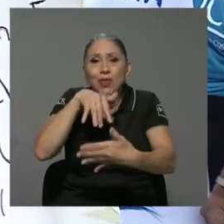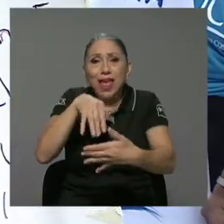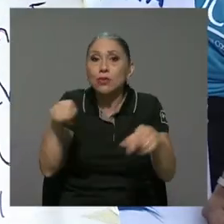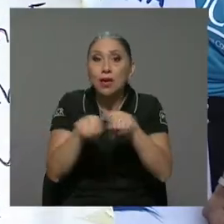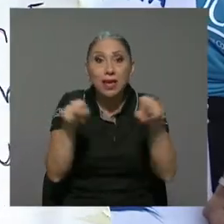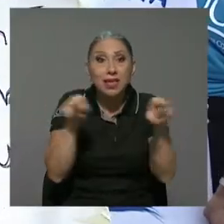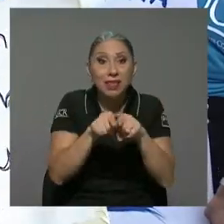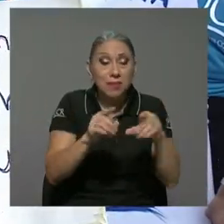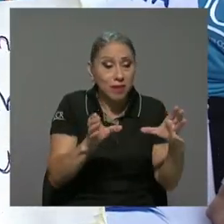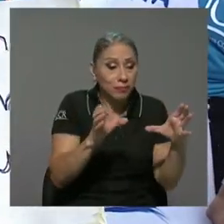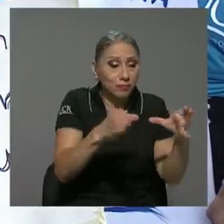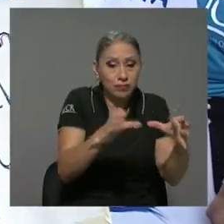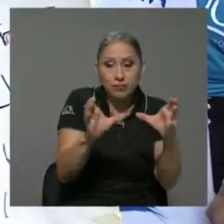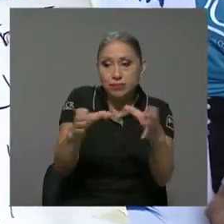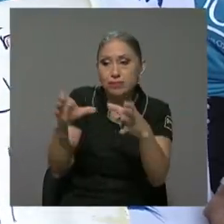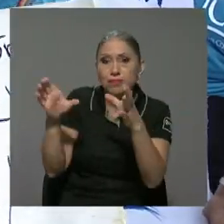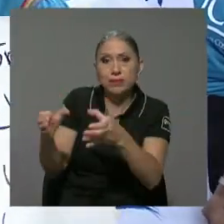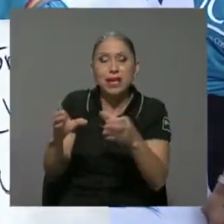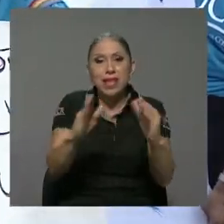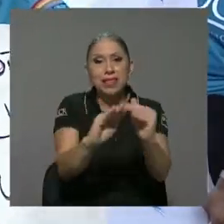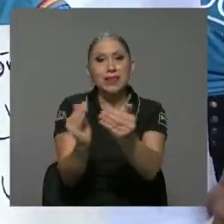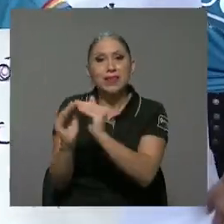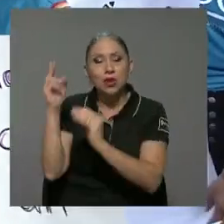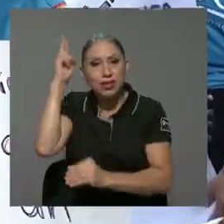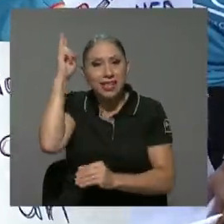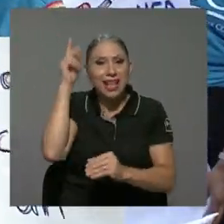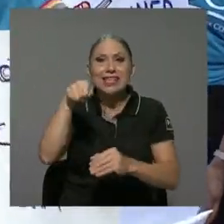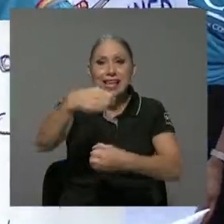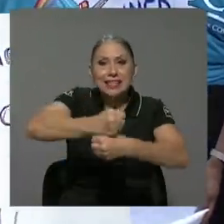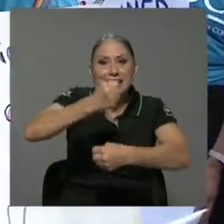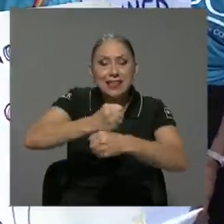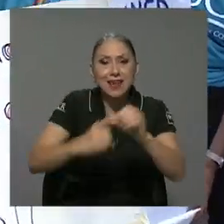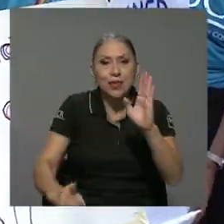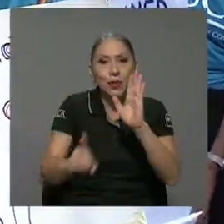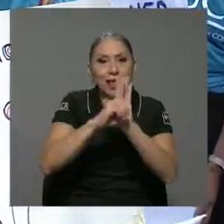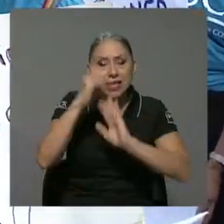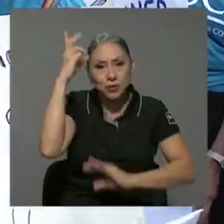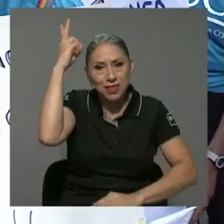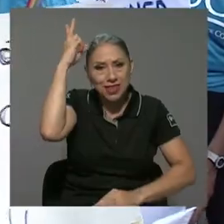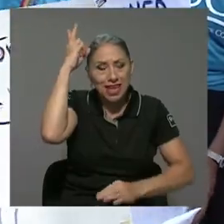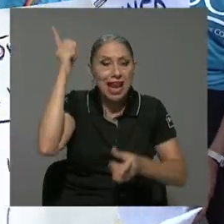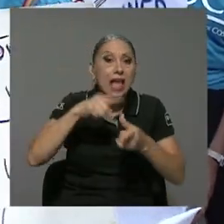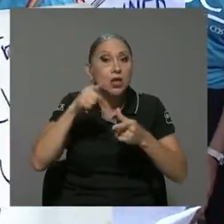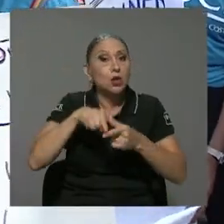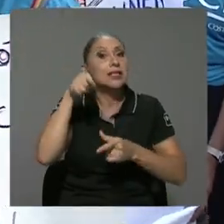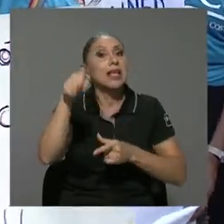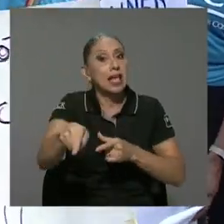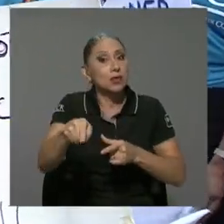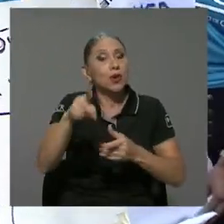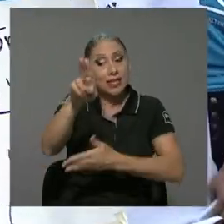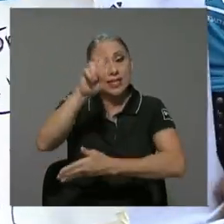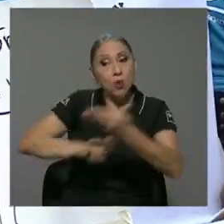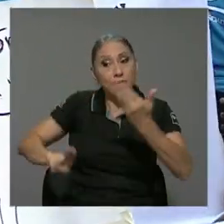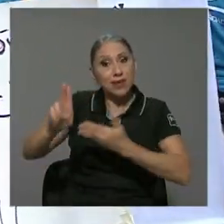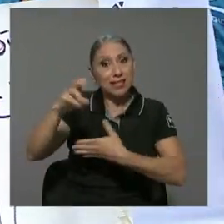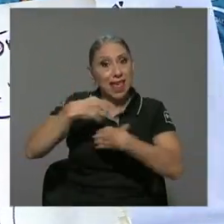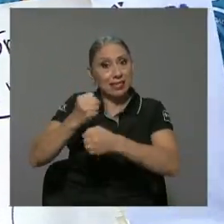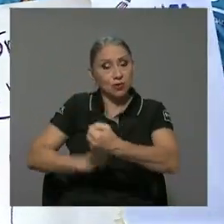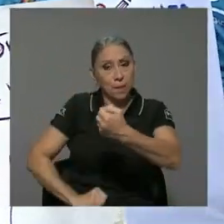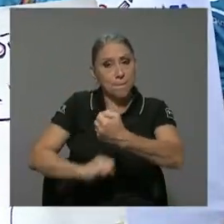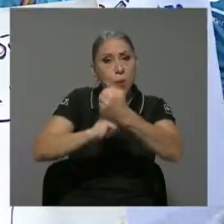ahorita dentro de los territorios indígenas se está trabajando el derecho indígena, ¿verdad? Entonces yo creo que es un aporte desde la universidad también.